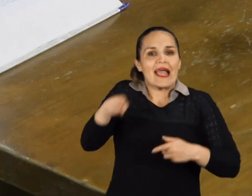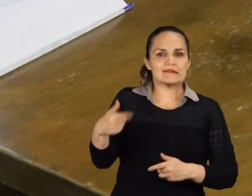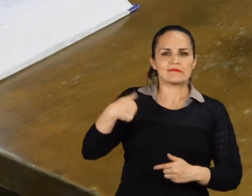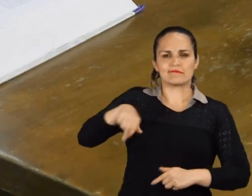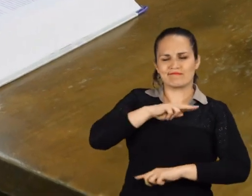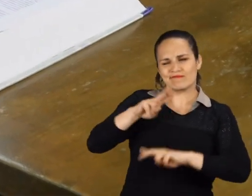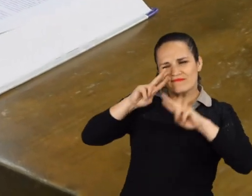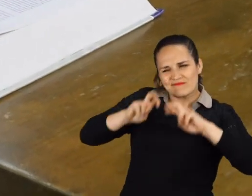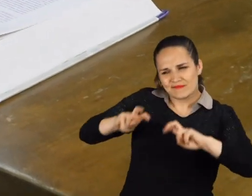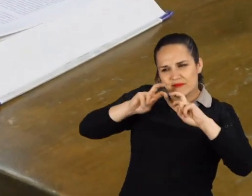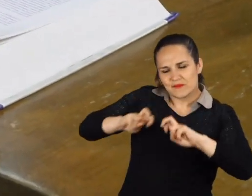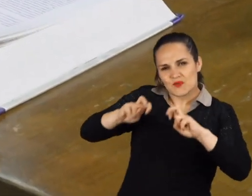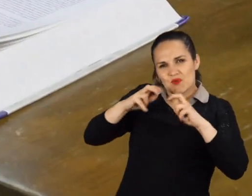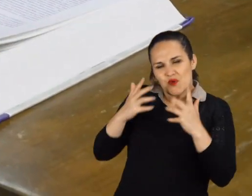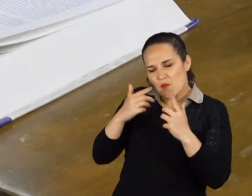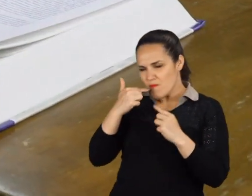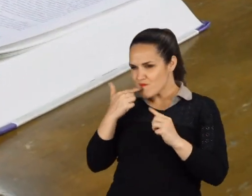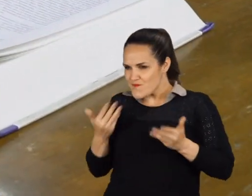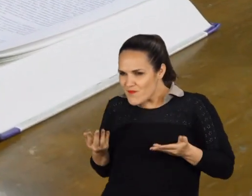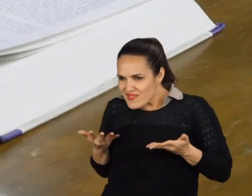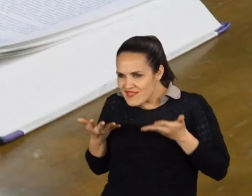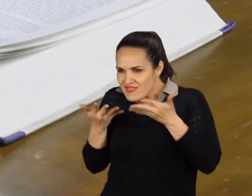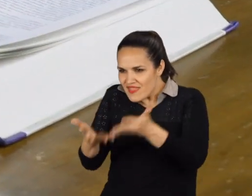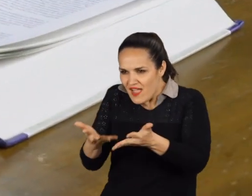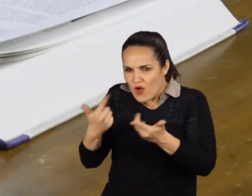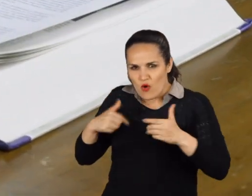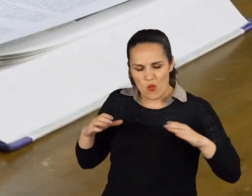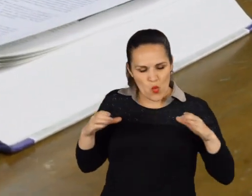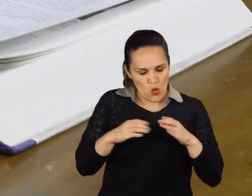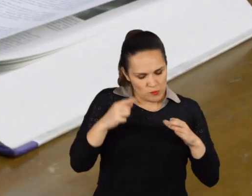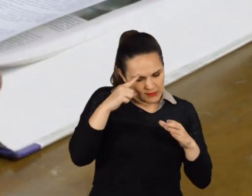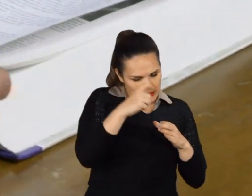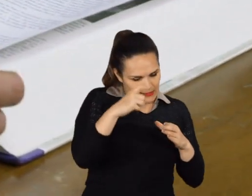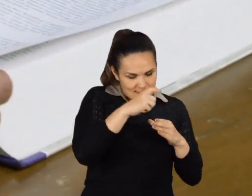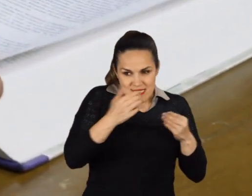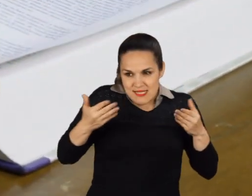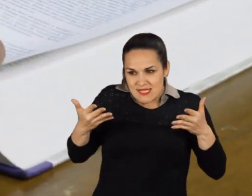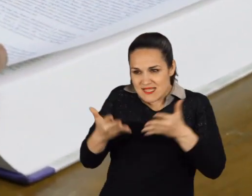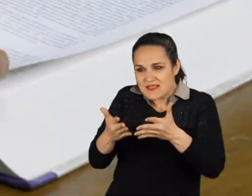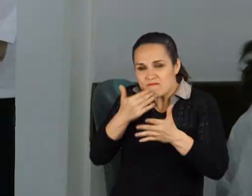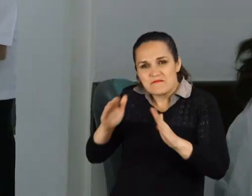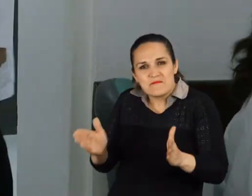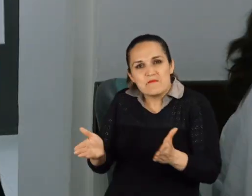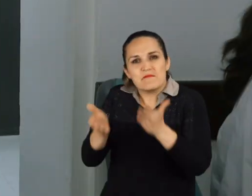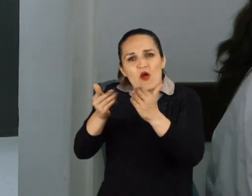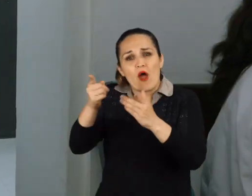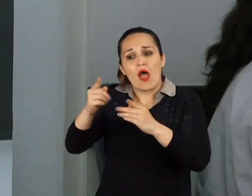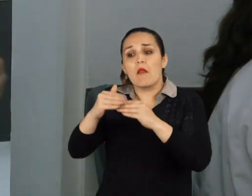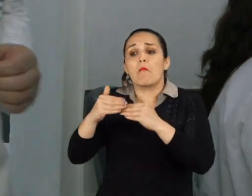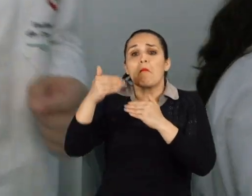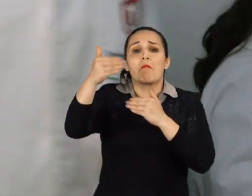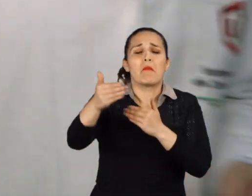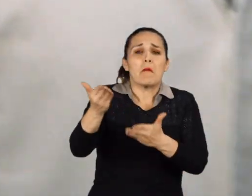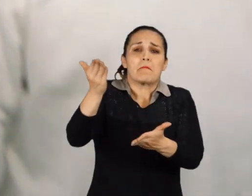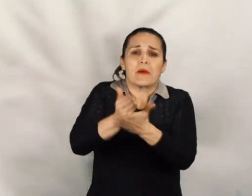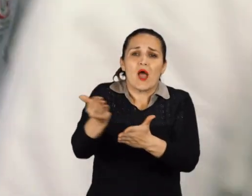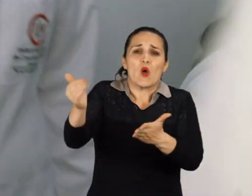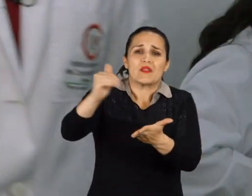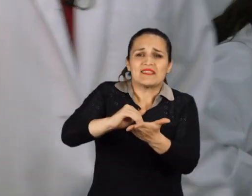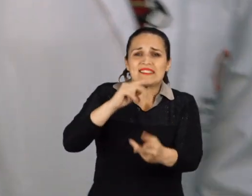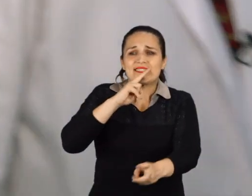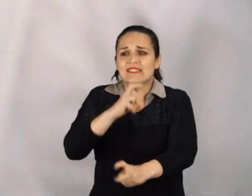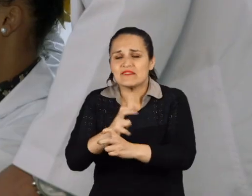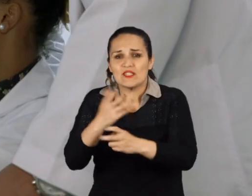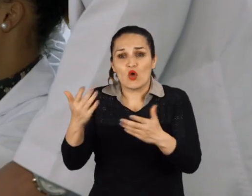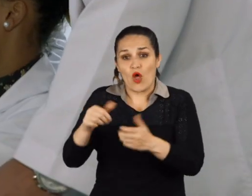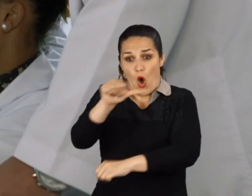Queríamos caracterizar la población y mirar qué podíamos hacer nosotros para que a los pacientes tuvieran menos complicaciones en el posoperatorio. Y